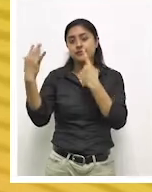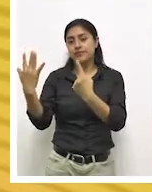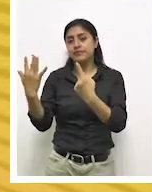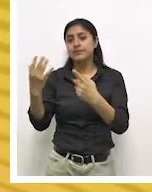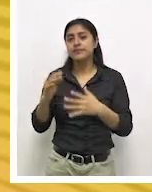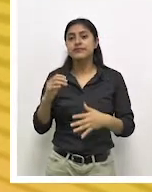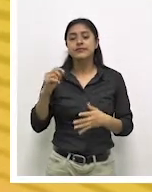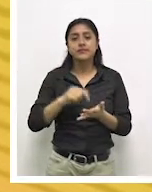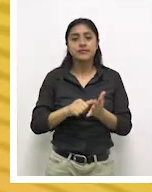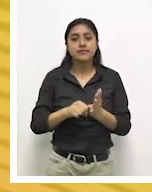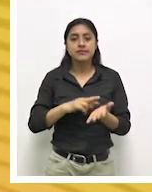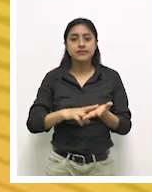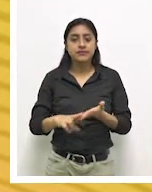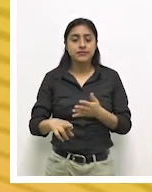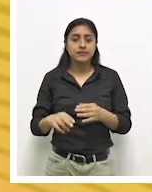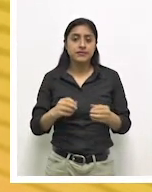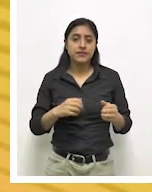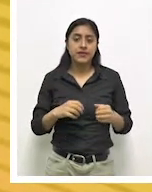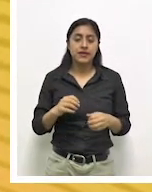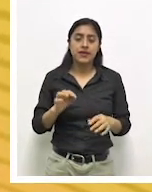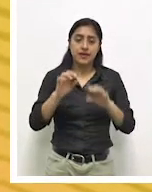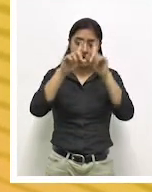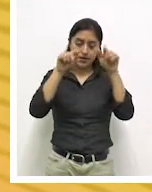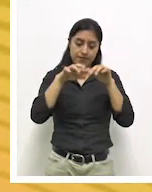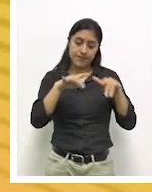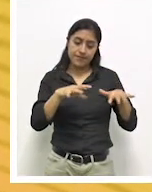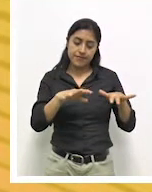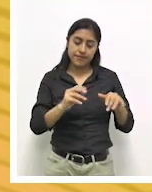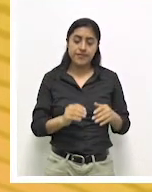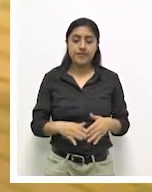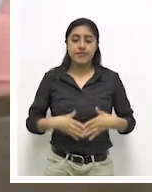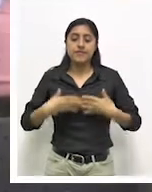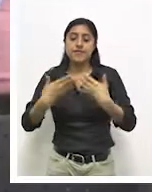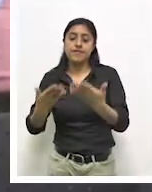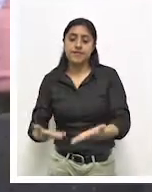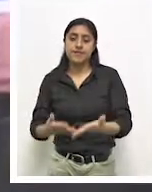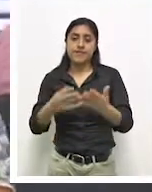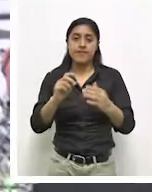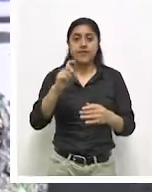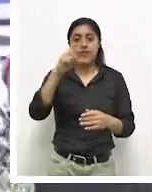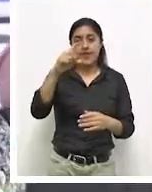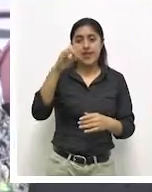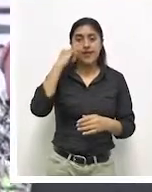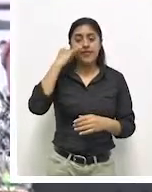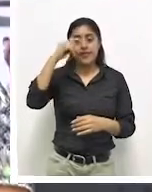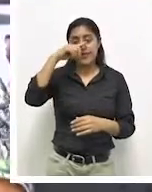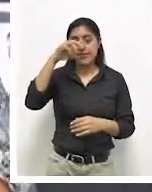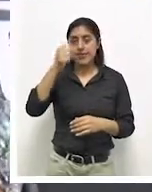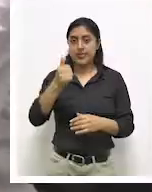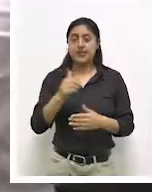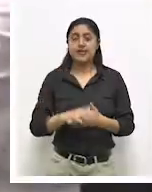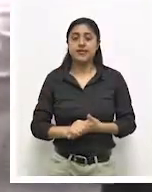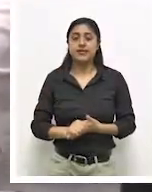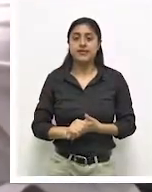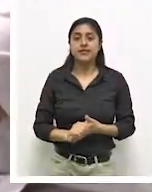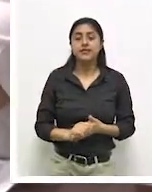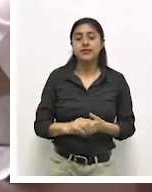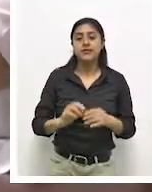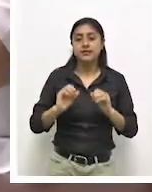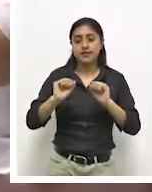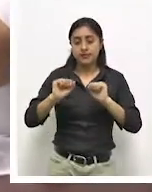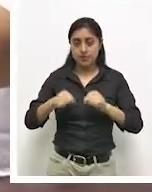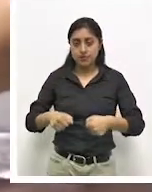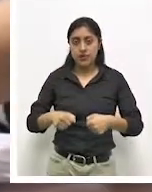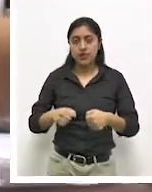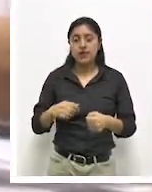Y si aplica, el sistema generará una cita con fecha y hora establecida de manera automática para que pueda obtener su DPI